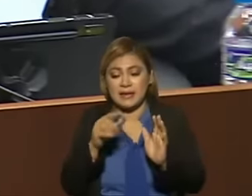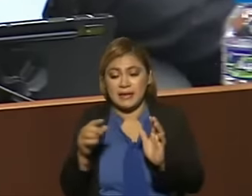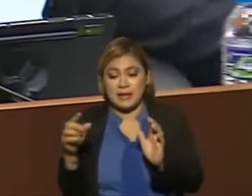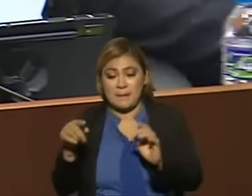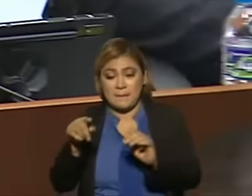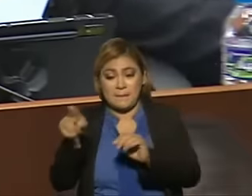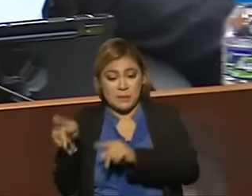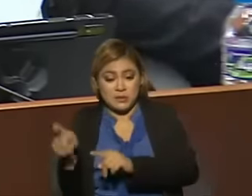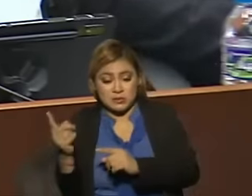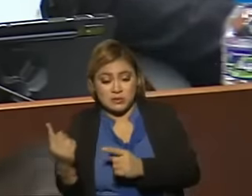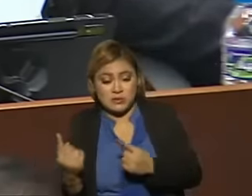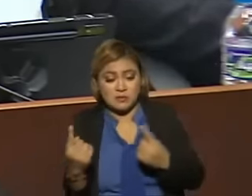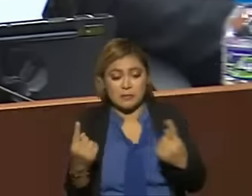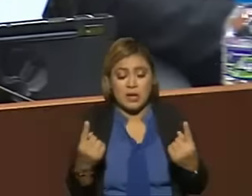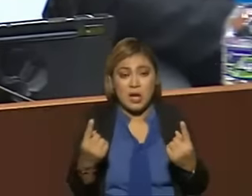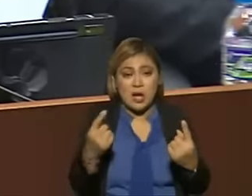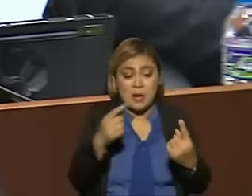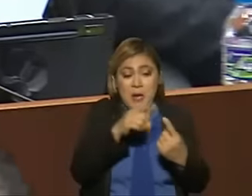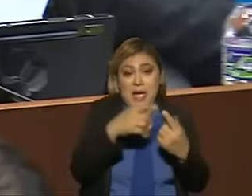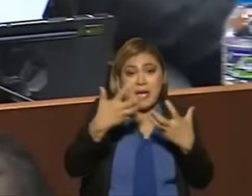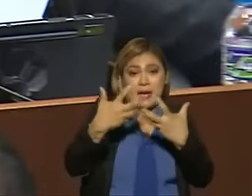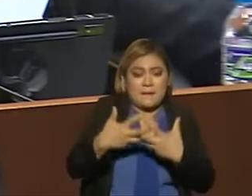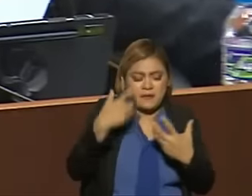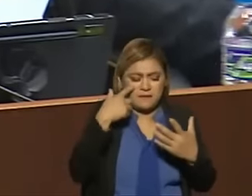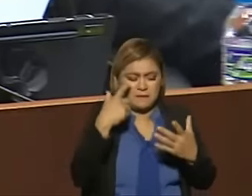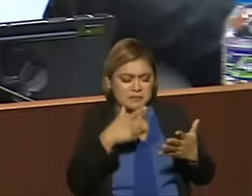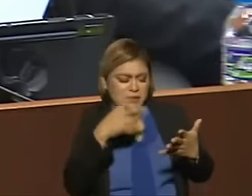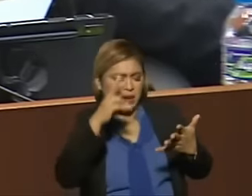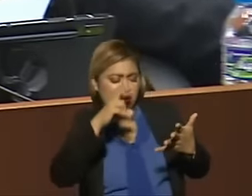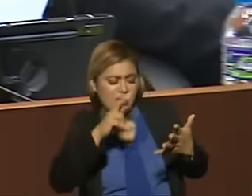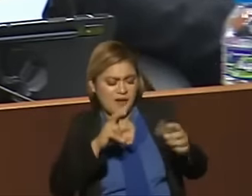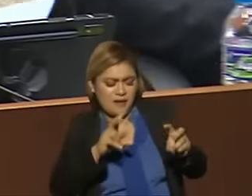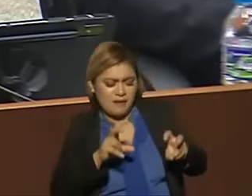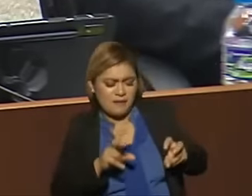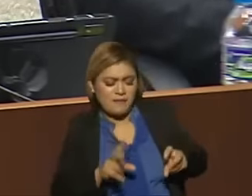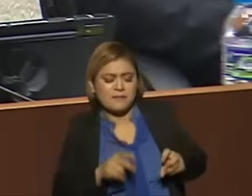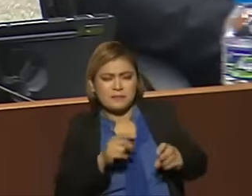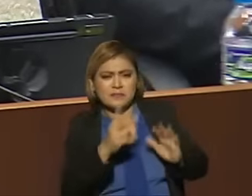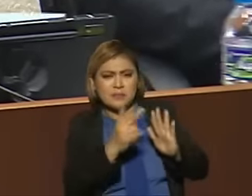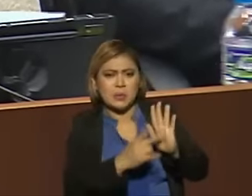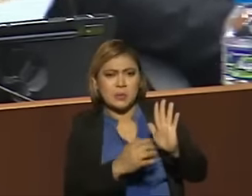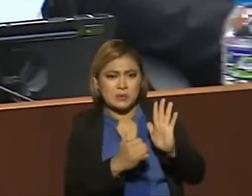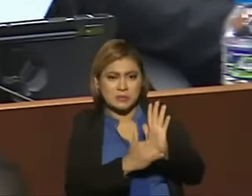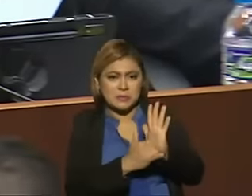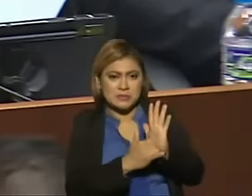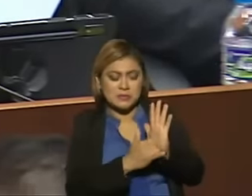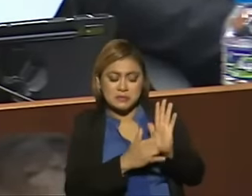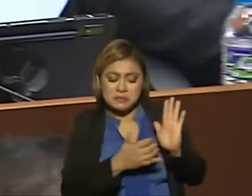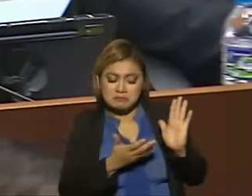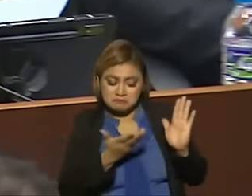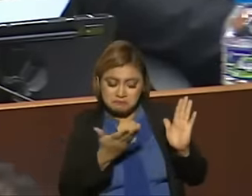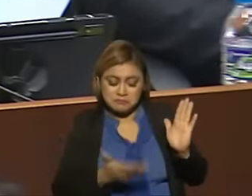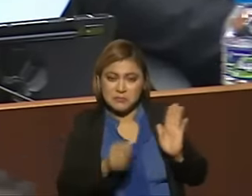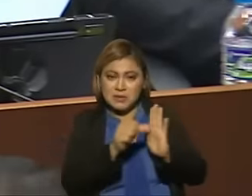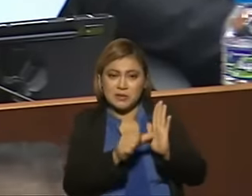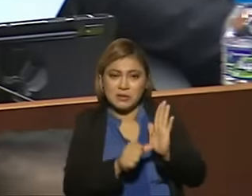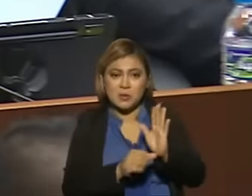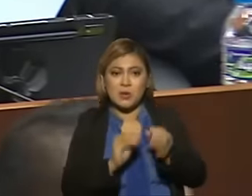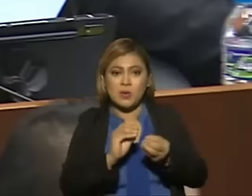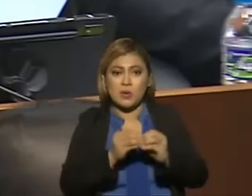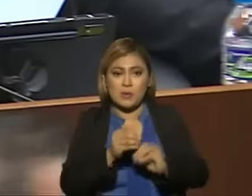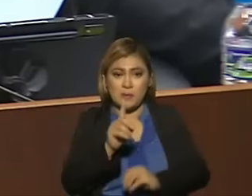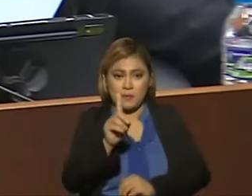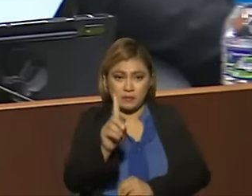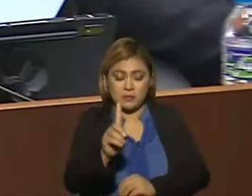o alguna de sus entidades o empresas, la revisión del proyecto se limitó a aspectos de forma respecto al artículo 1 que incluye el